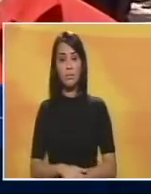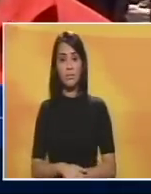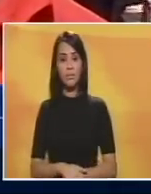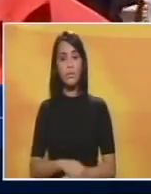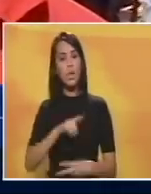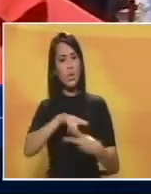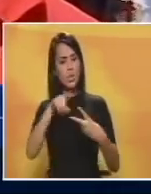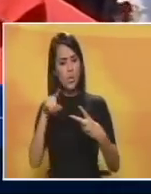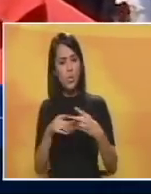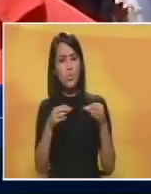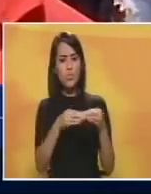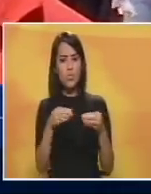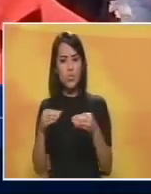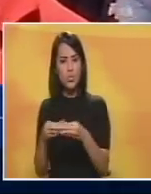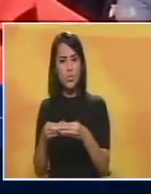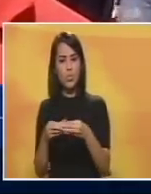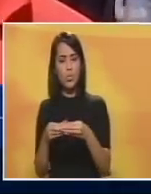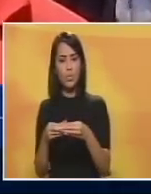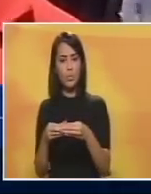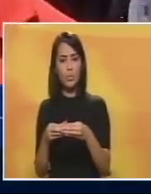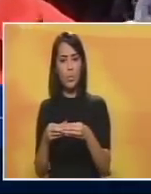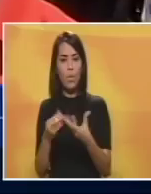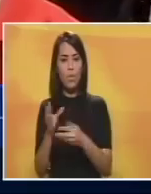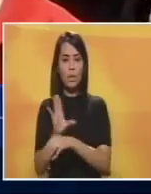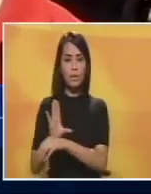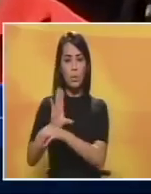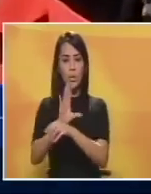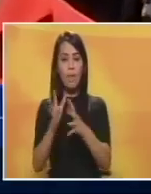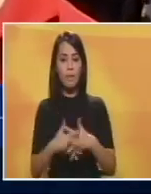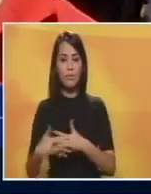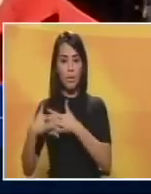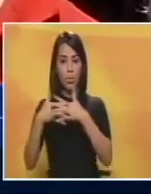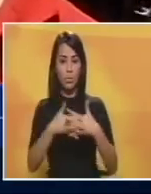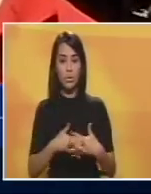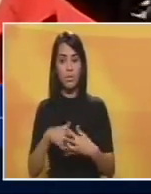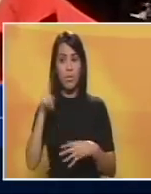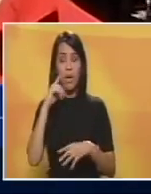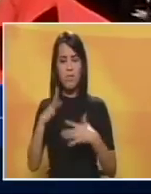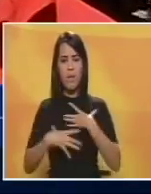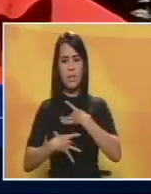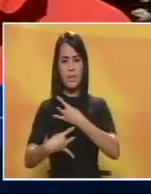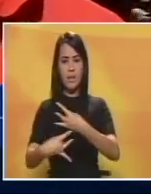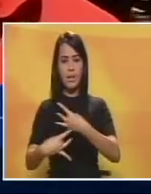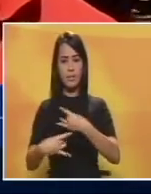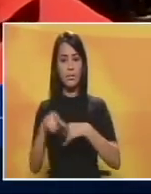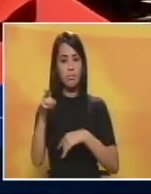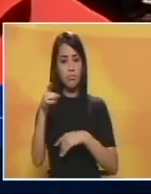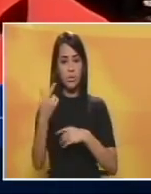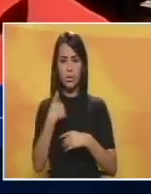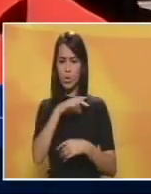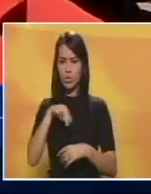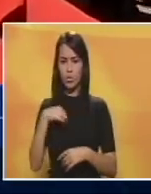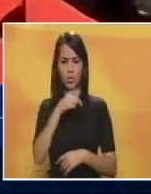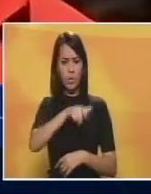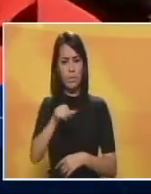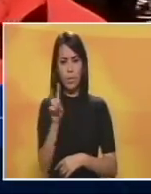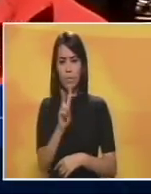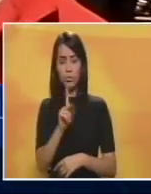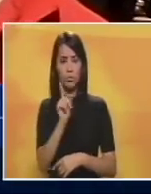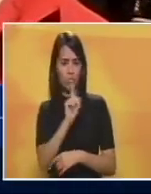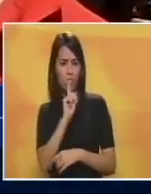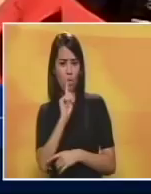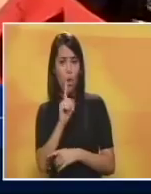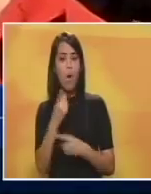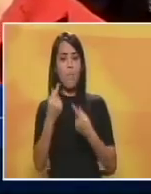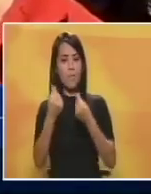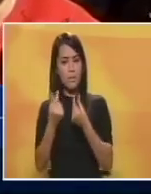la DEA, todos esos grupos de seguridad de Estados Unidos tienen intereses no en nosotros los venezolanos, sino en los